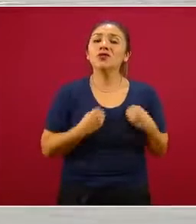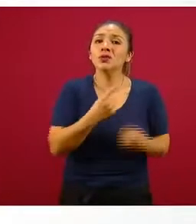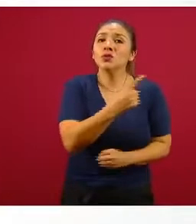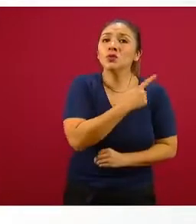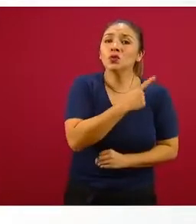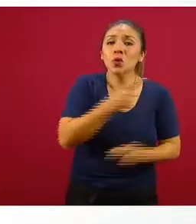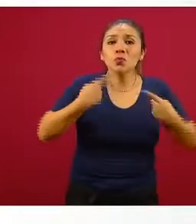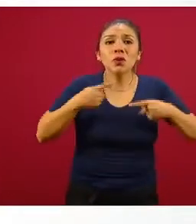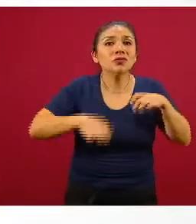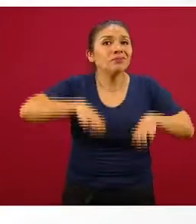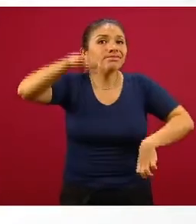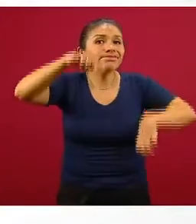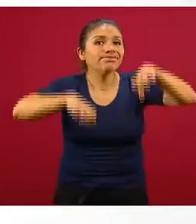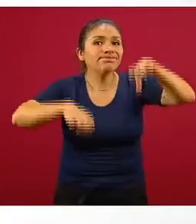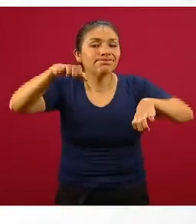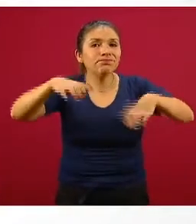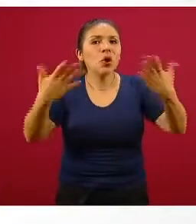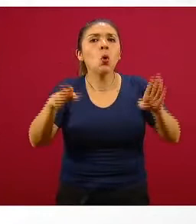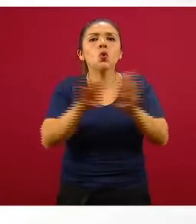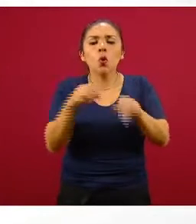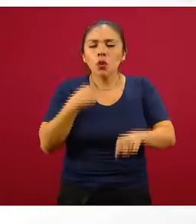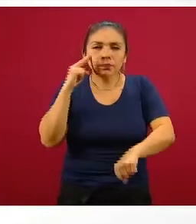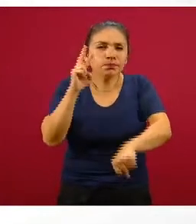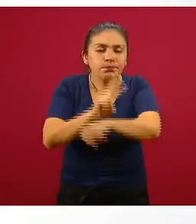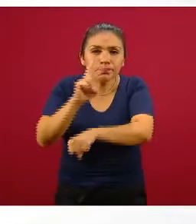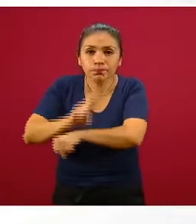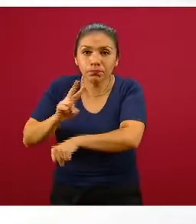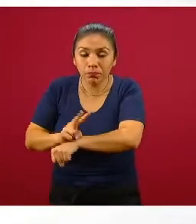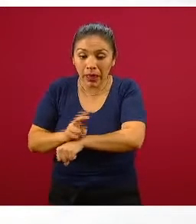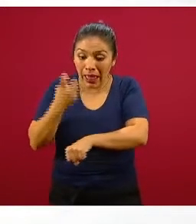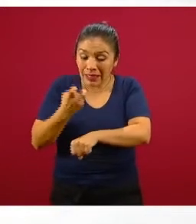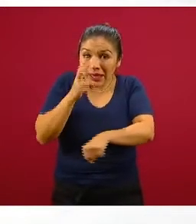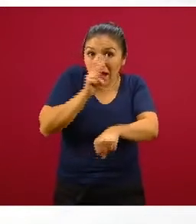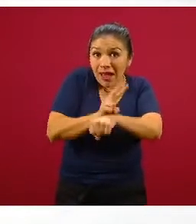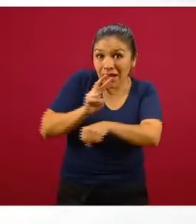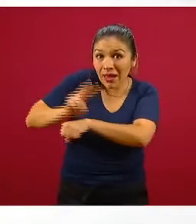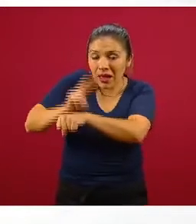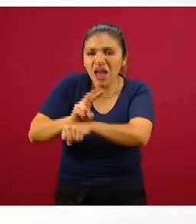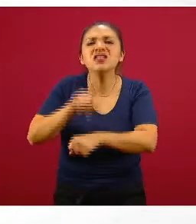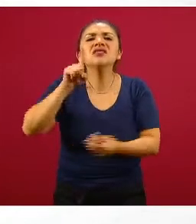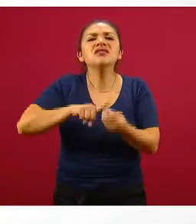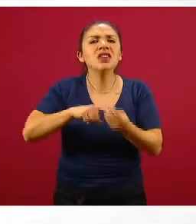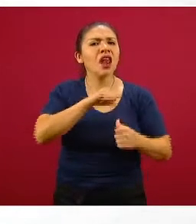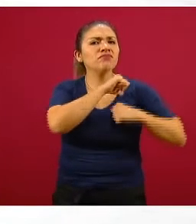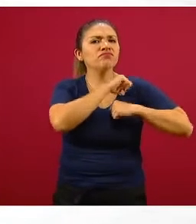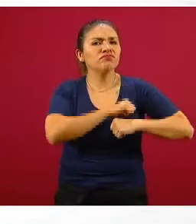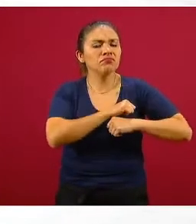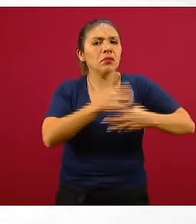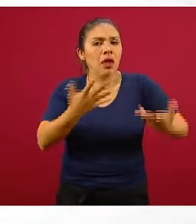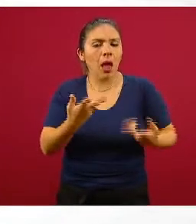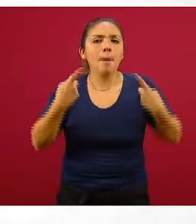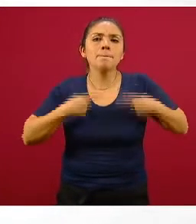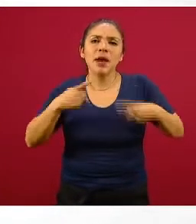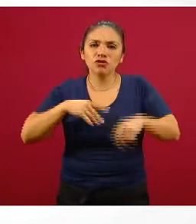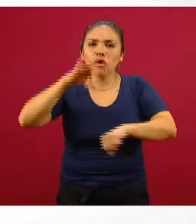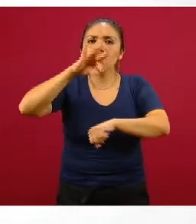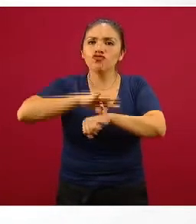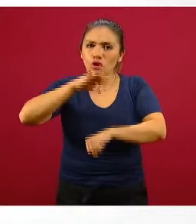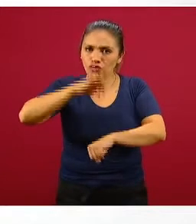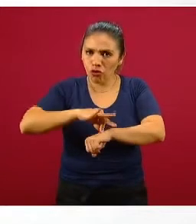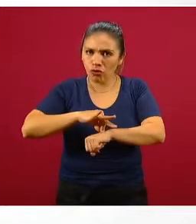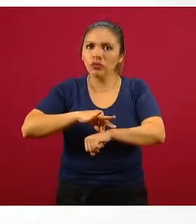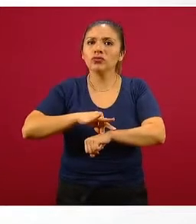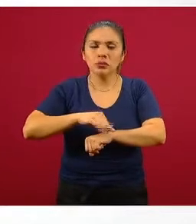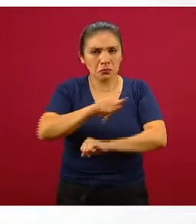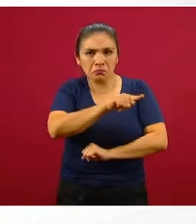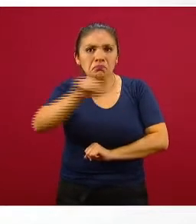adultos mayores y los podríamos vigilar. Esta vigilancia estaría a cargo de médicos, en